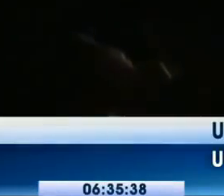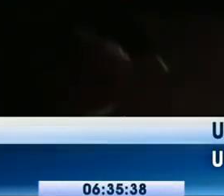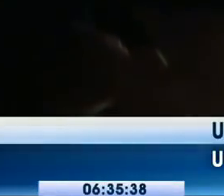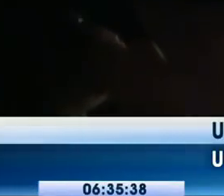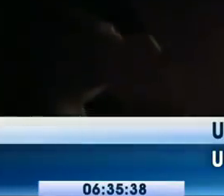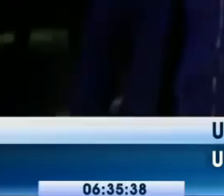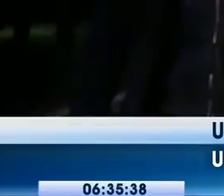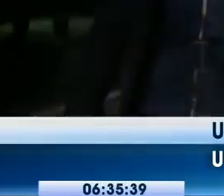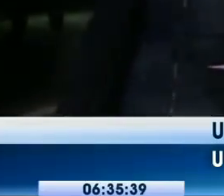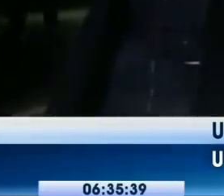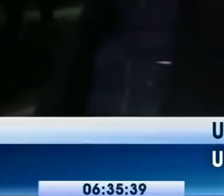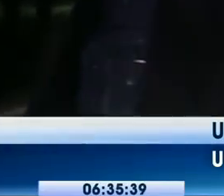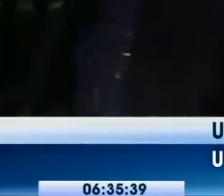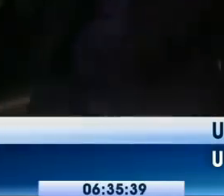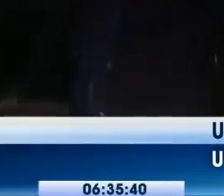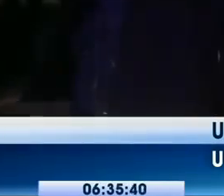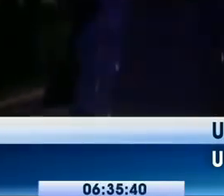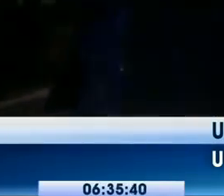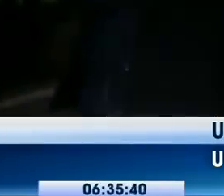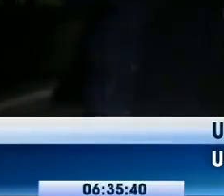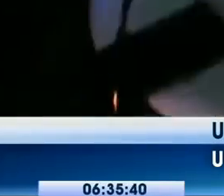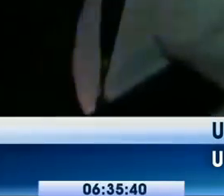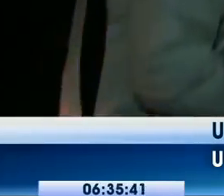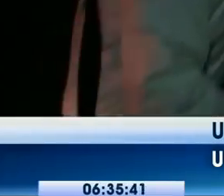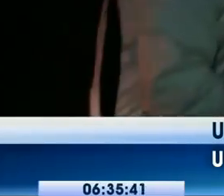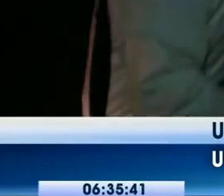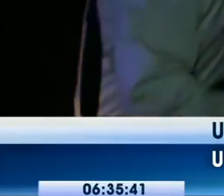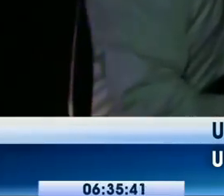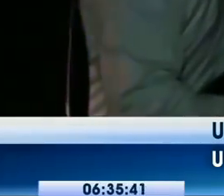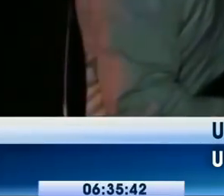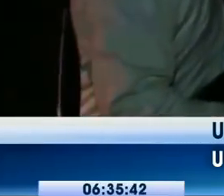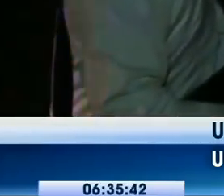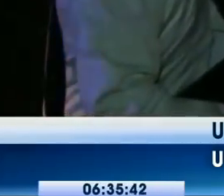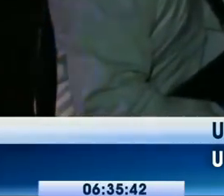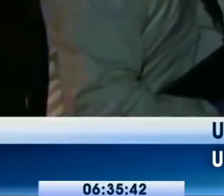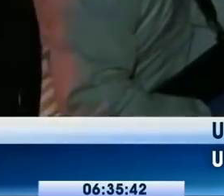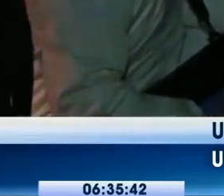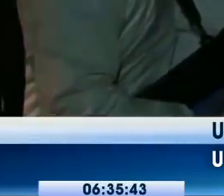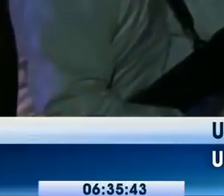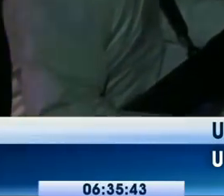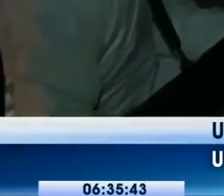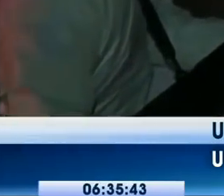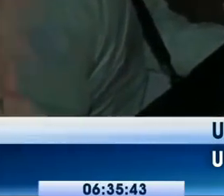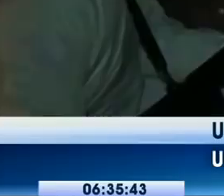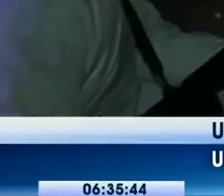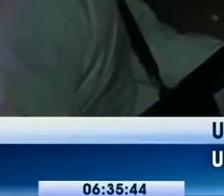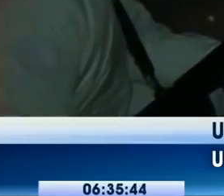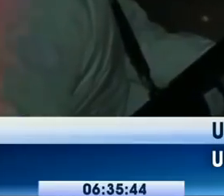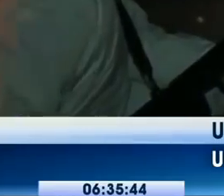gran explosión. Al parecer, la onda expansiva alcanzó los 500 metros a la redonda.